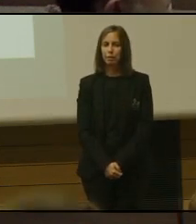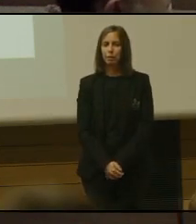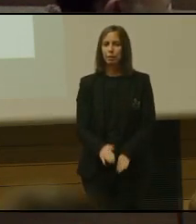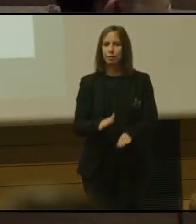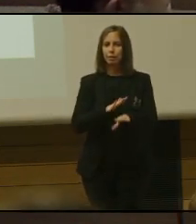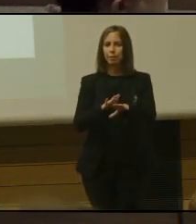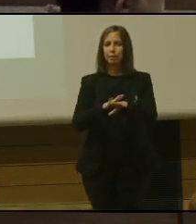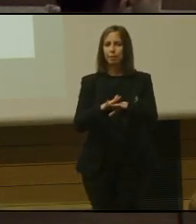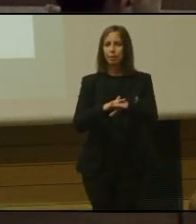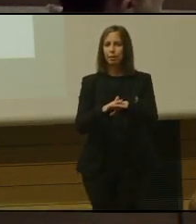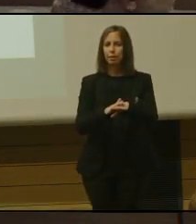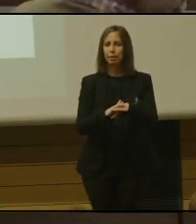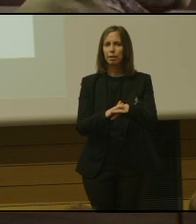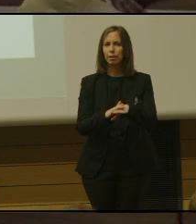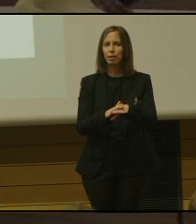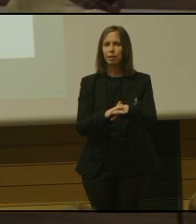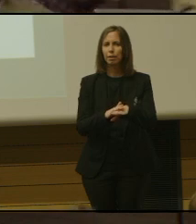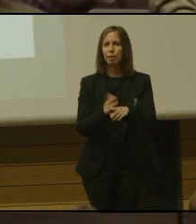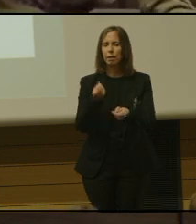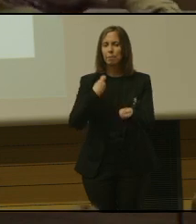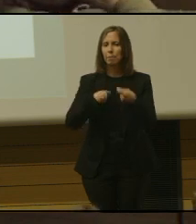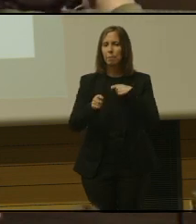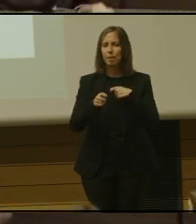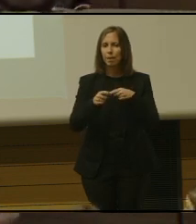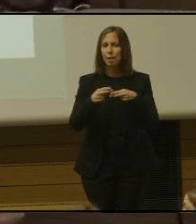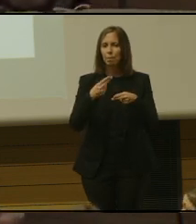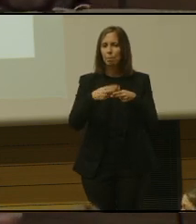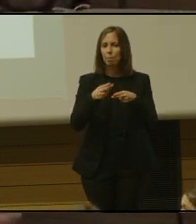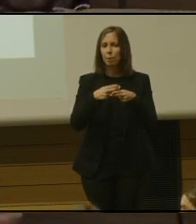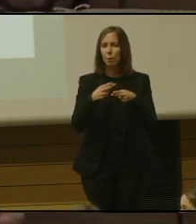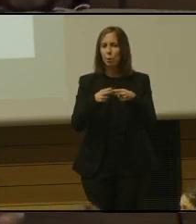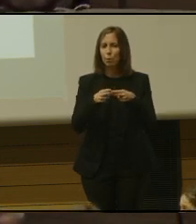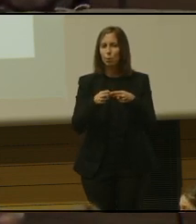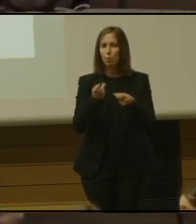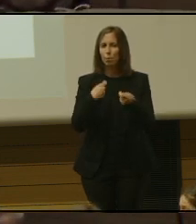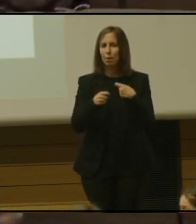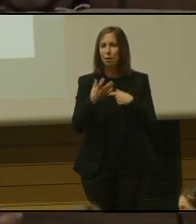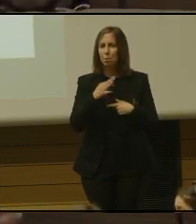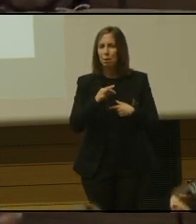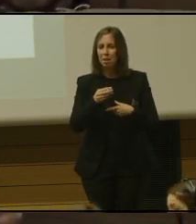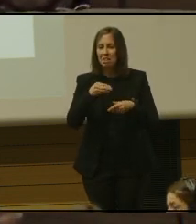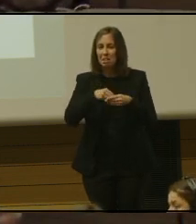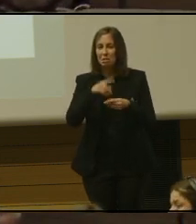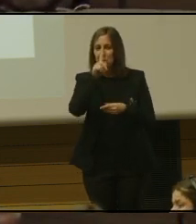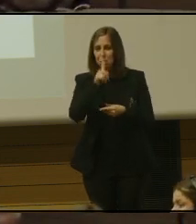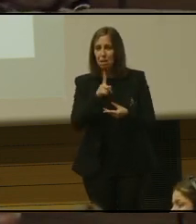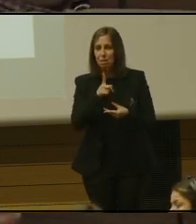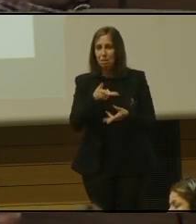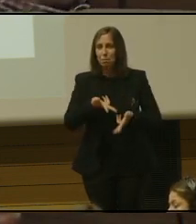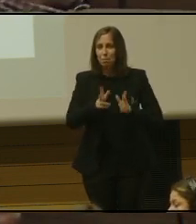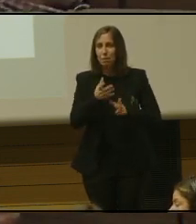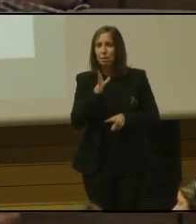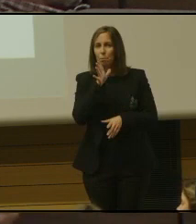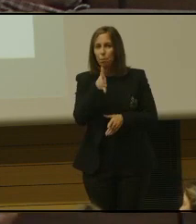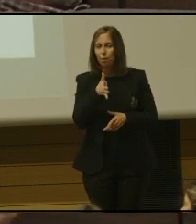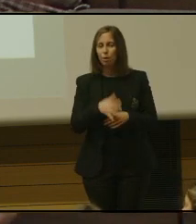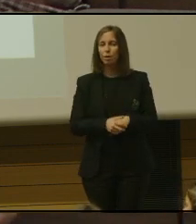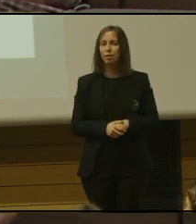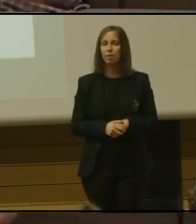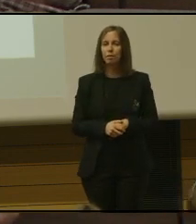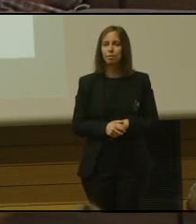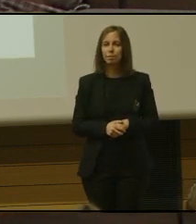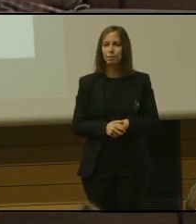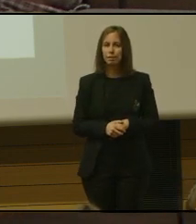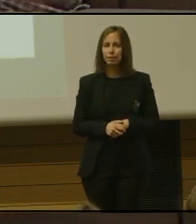Perdona, ¿y por qué se vende un producto sin saber exactamente qué es? ¿Por qué se permite? Eso